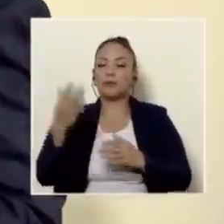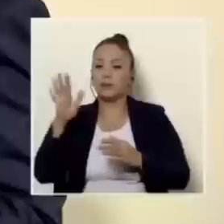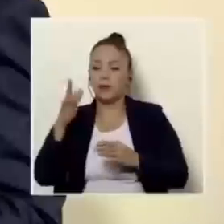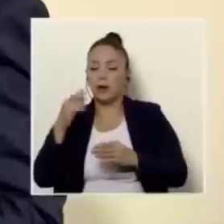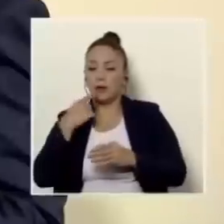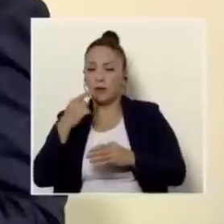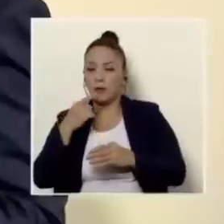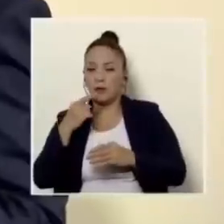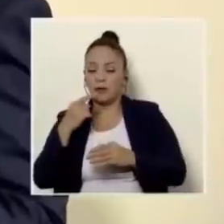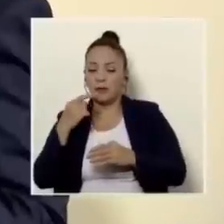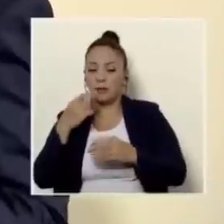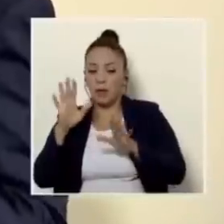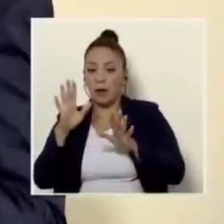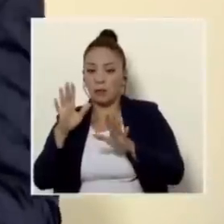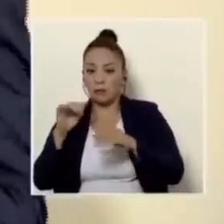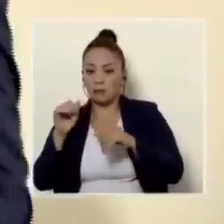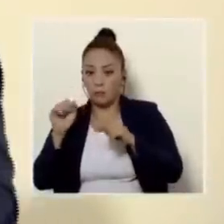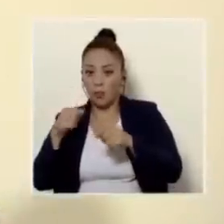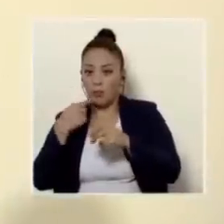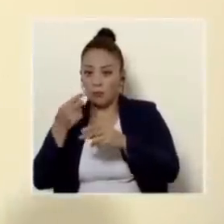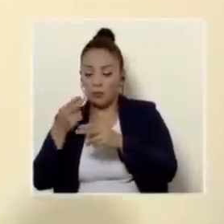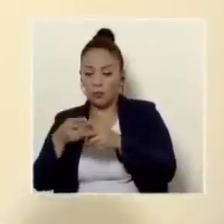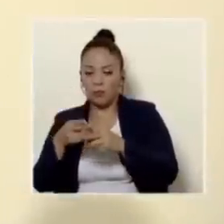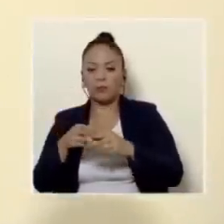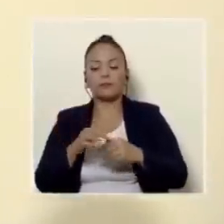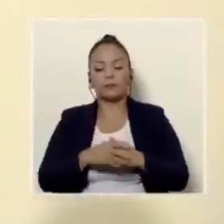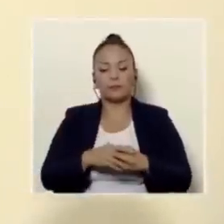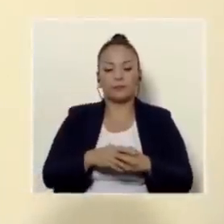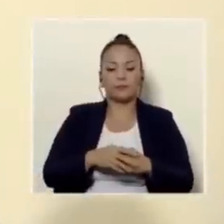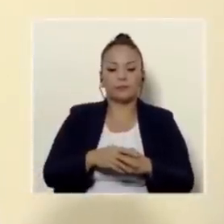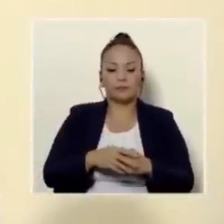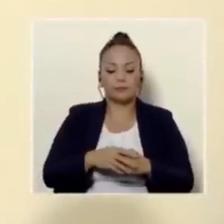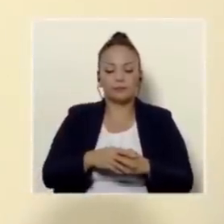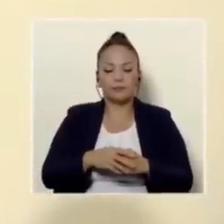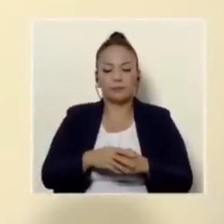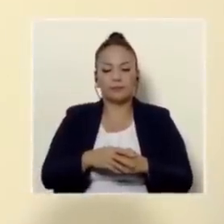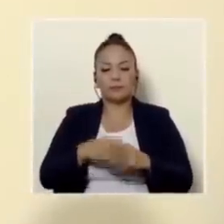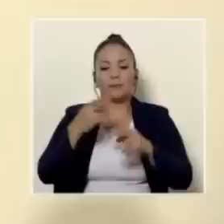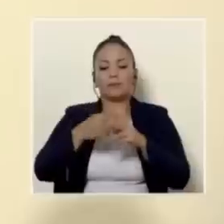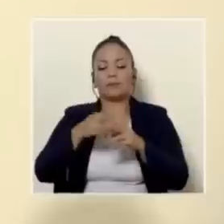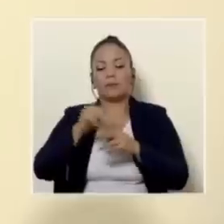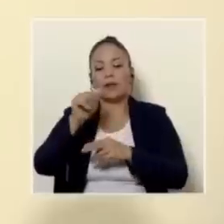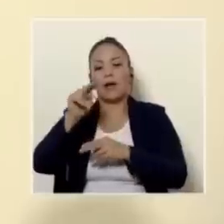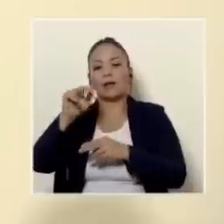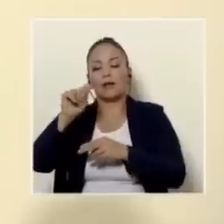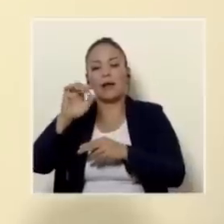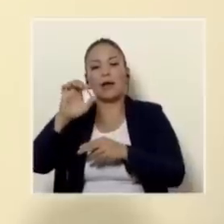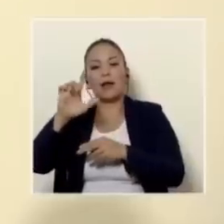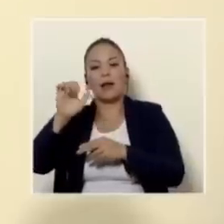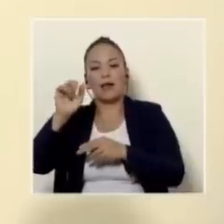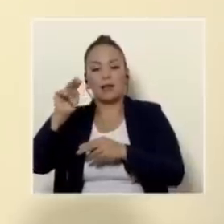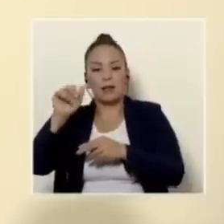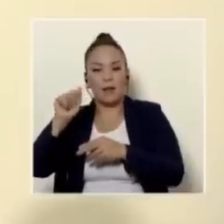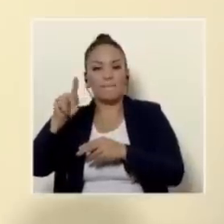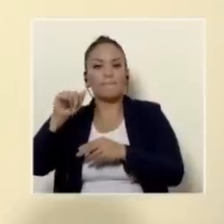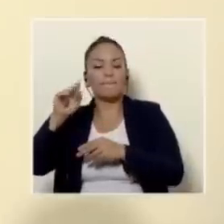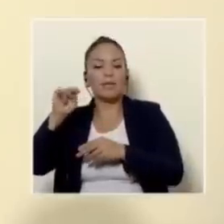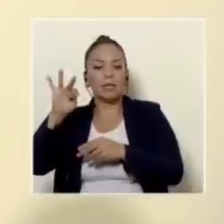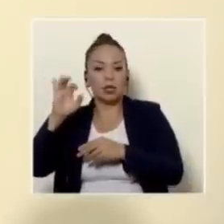si ya dio el beneplácito el gobierno francés. Bueno, entonces no lo digo sin diploma. Se llama Ana Elena Pinto